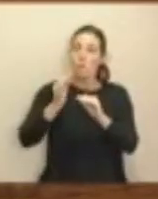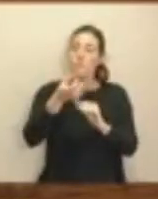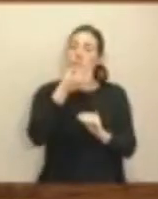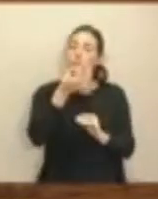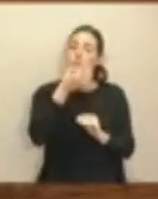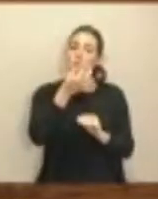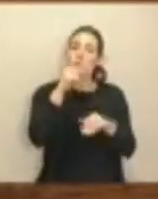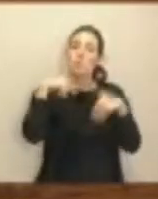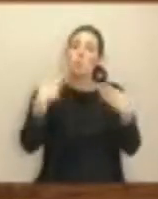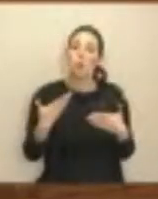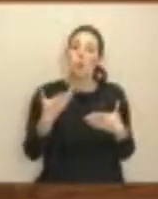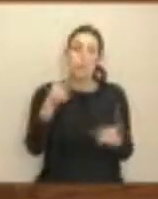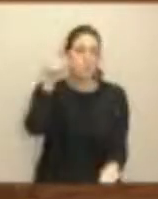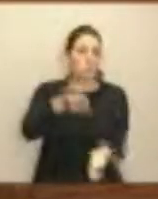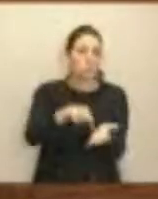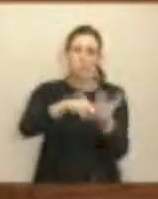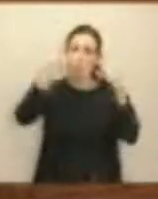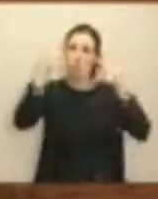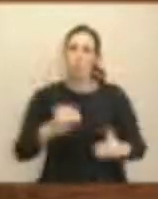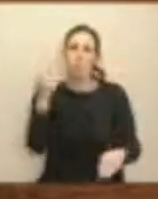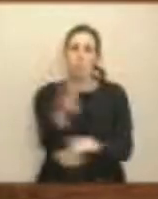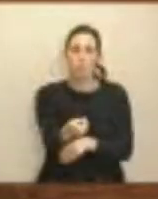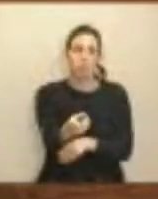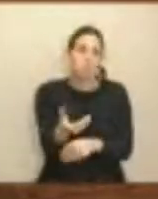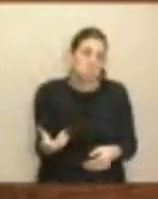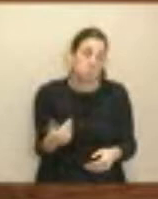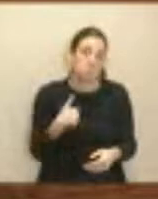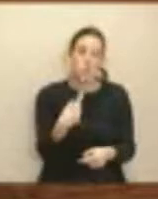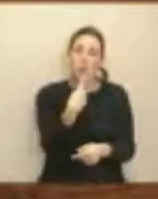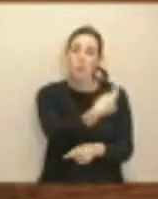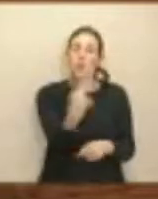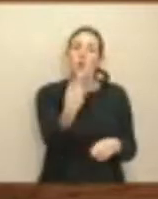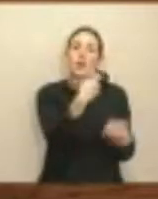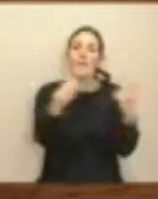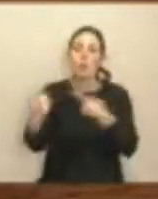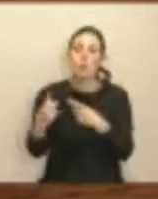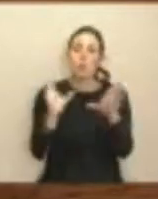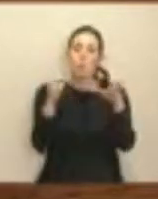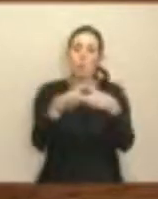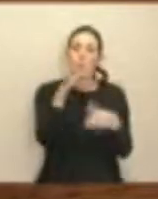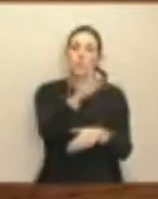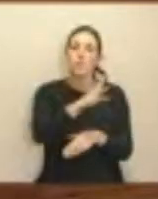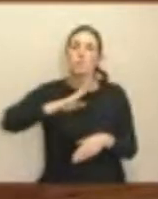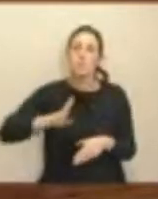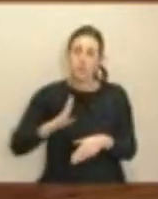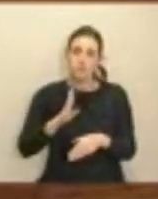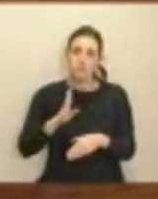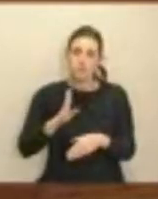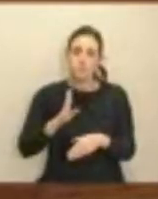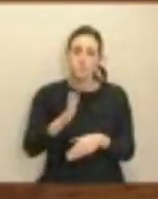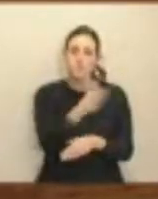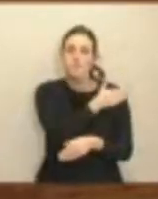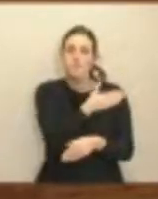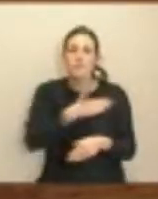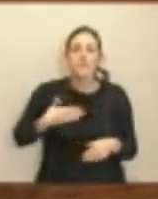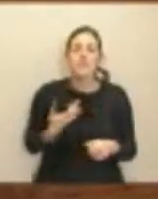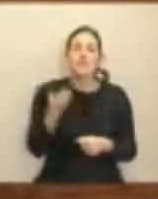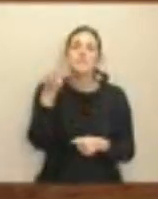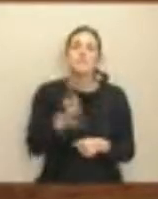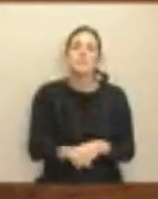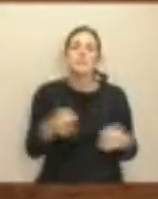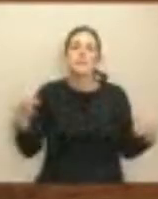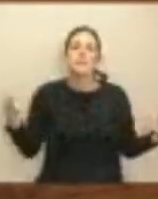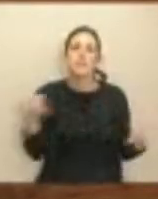Y yo tengo que decir con toda claridad a cada uno en lo que le valga. El Partido Popular hubiese querido también que